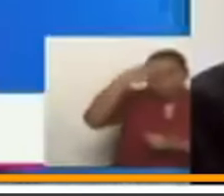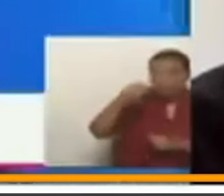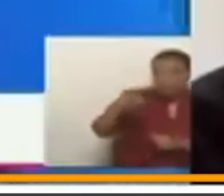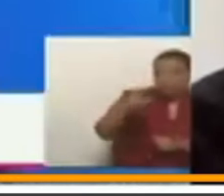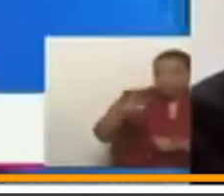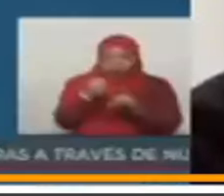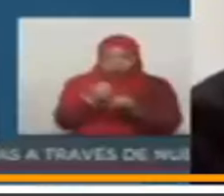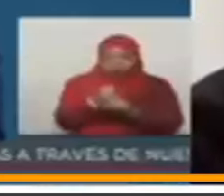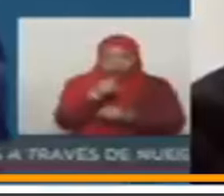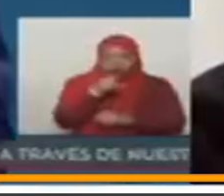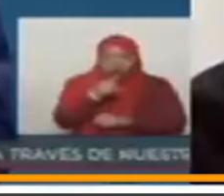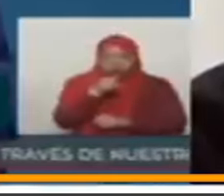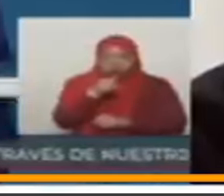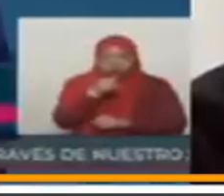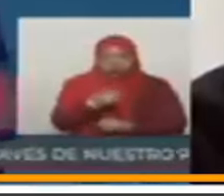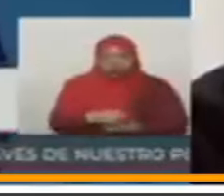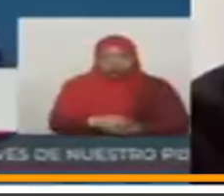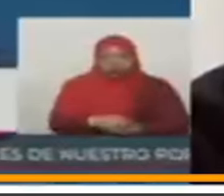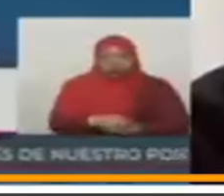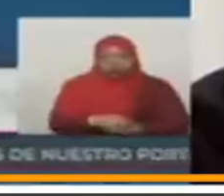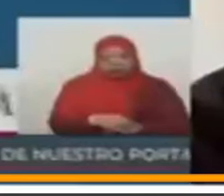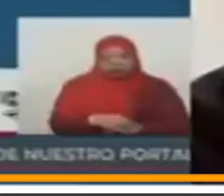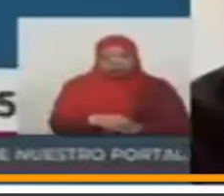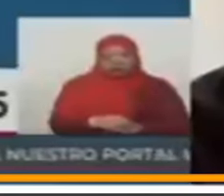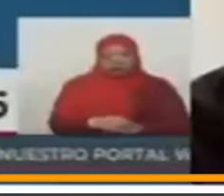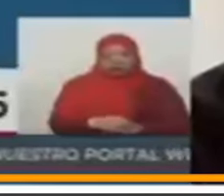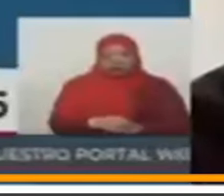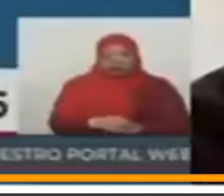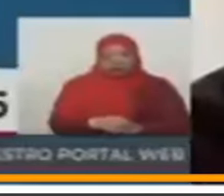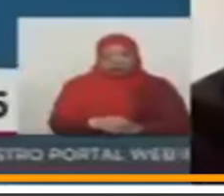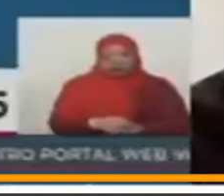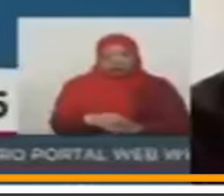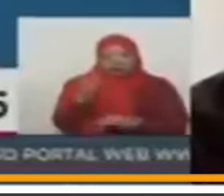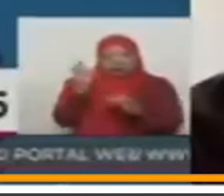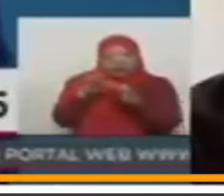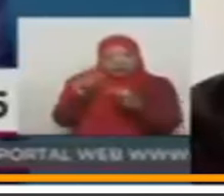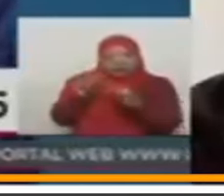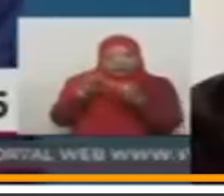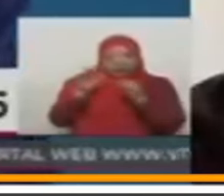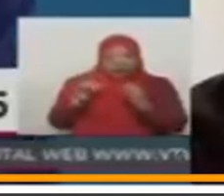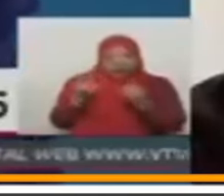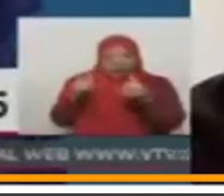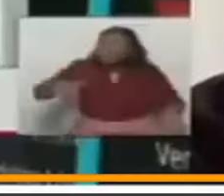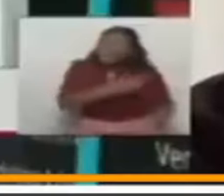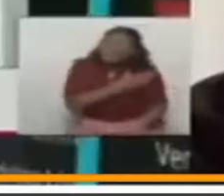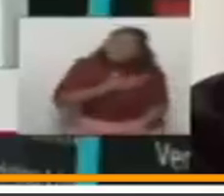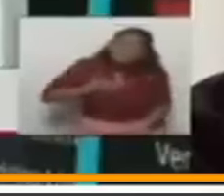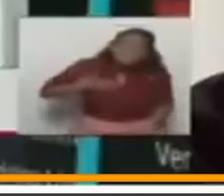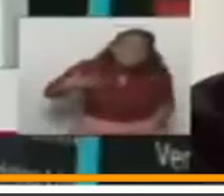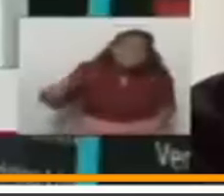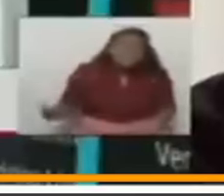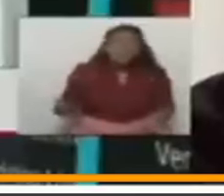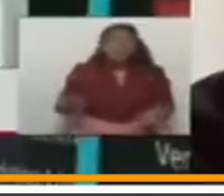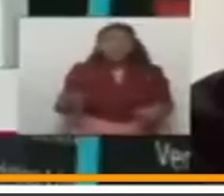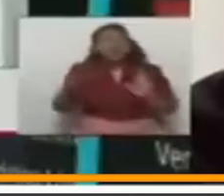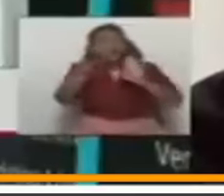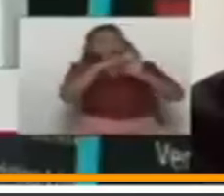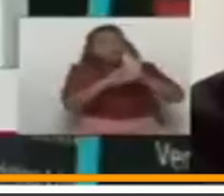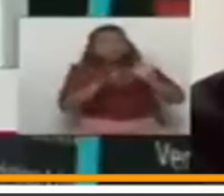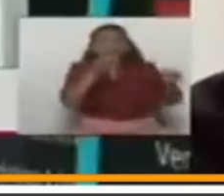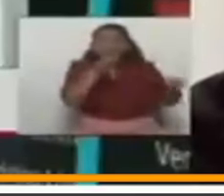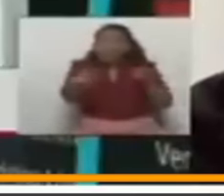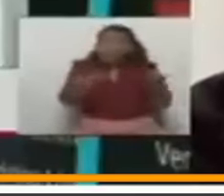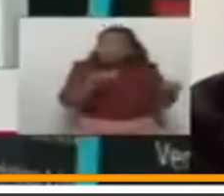instituciones públicas como Corpoelec, donde han estado despidiendo a personas porque, digamos, no se han